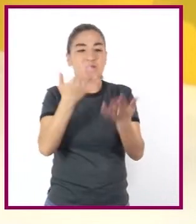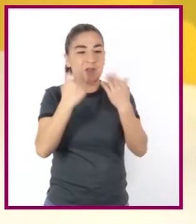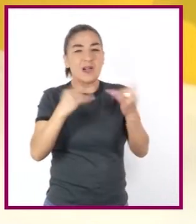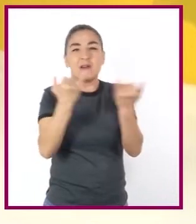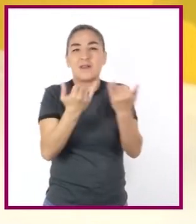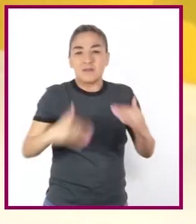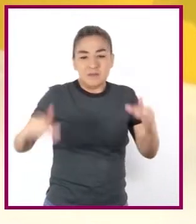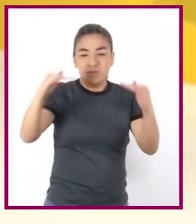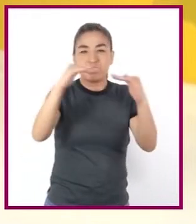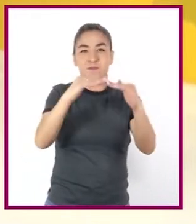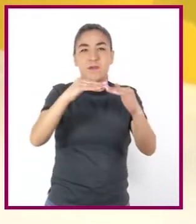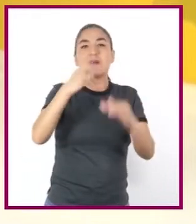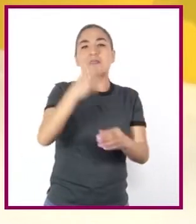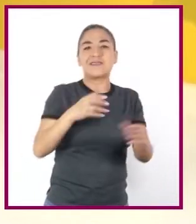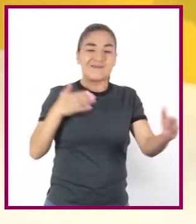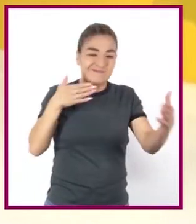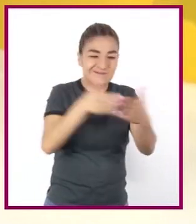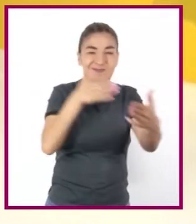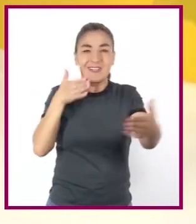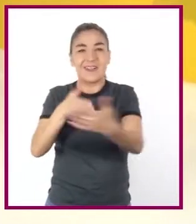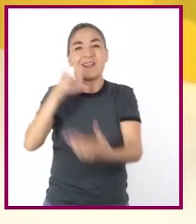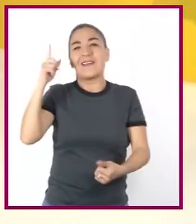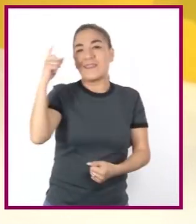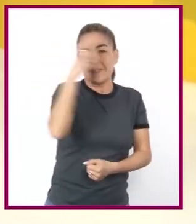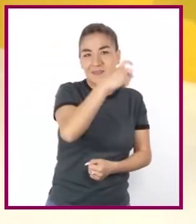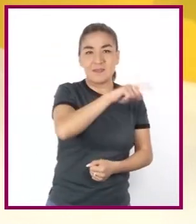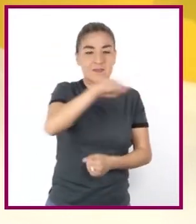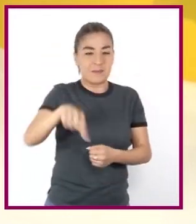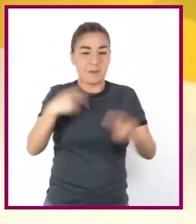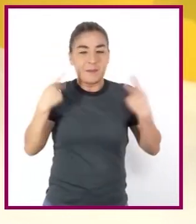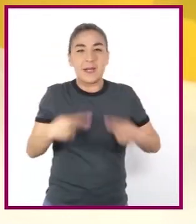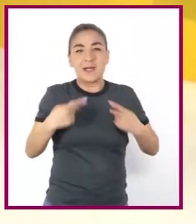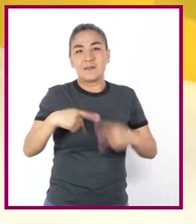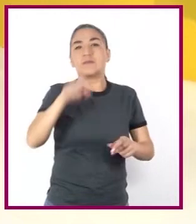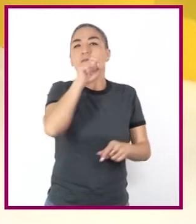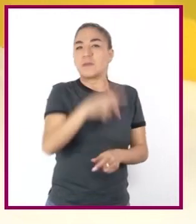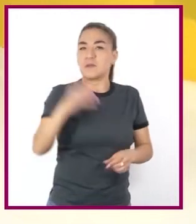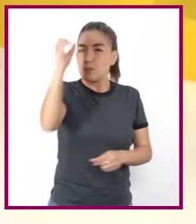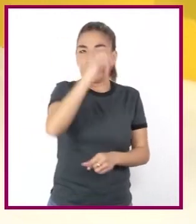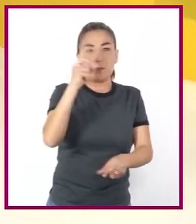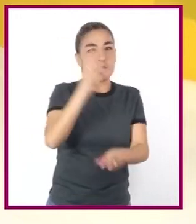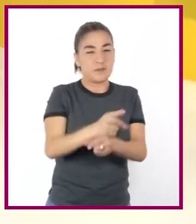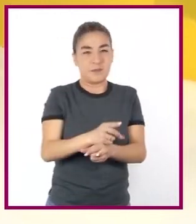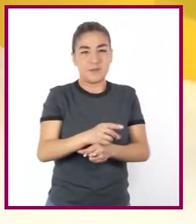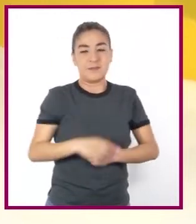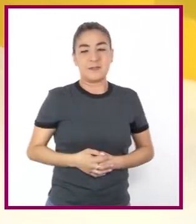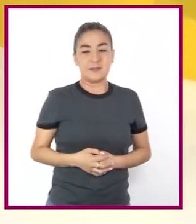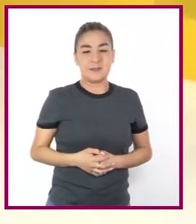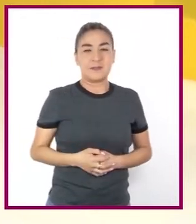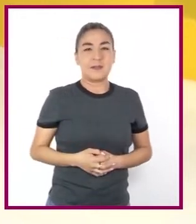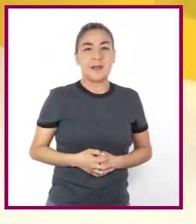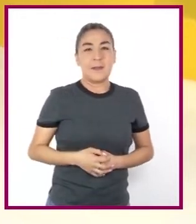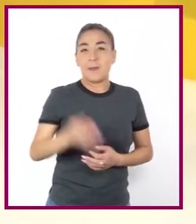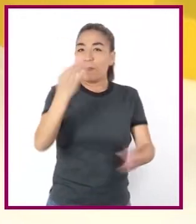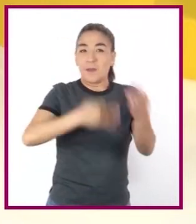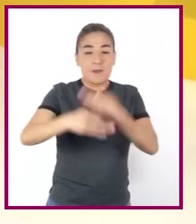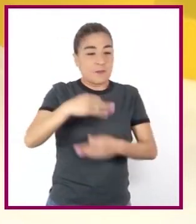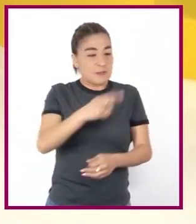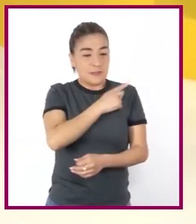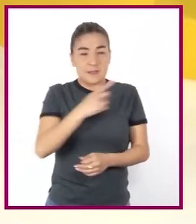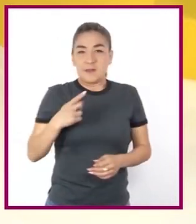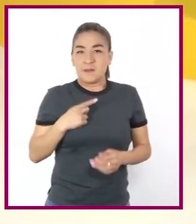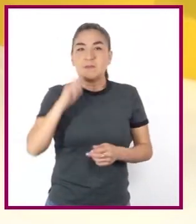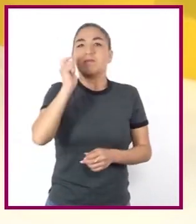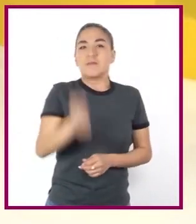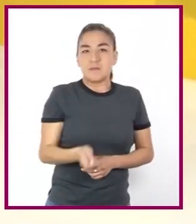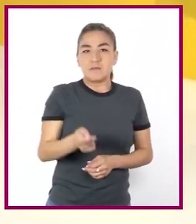obstáculos para que todas y todos puedan desarrollarse con las mismas oportunidades. Todas y todos debemos tener